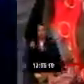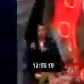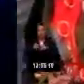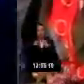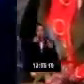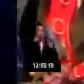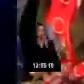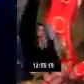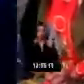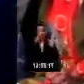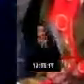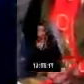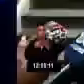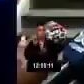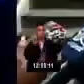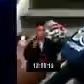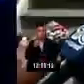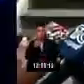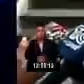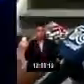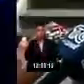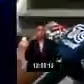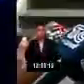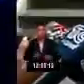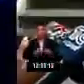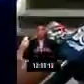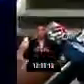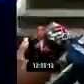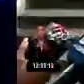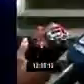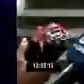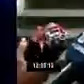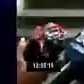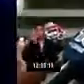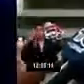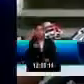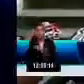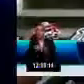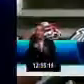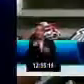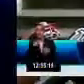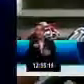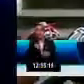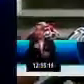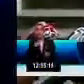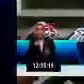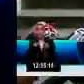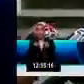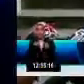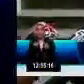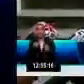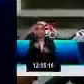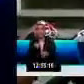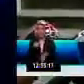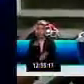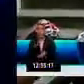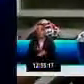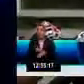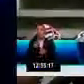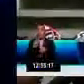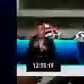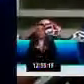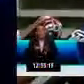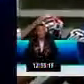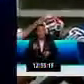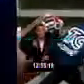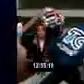los procesos legales que sean necesarios. El problema ha sido que Odebrecht nos ha puesto a jugar en su cancha. Primero, atracó los